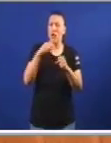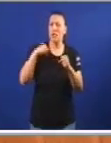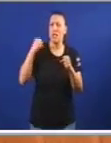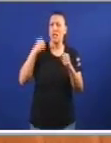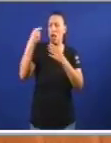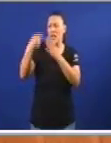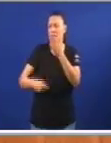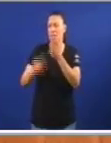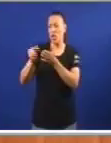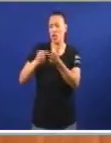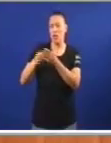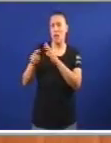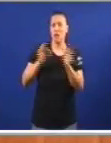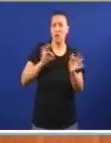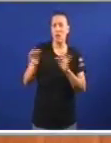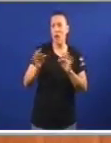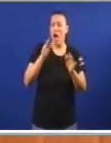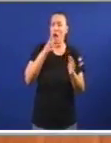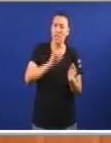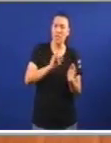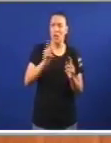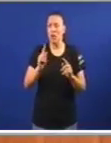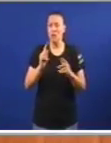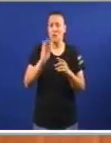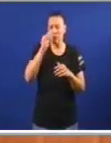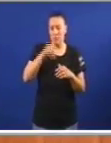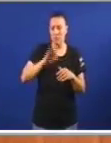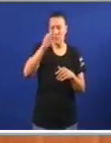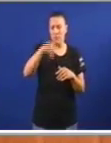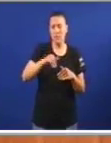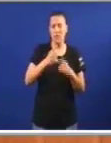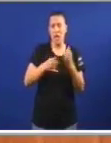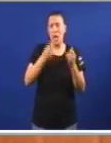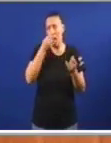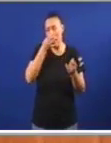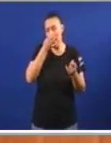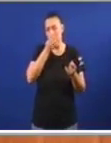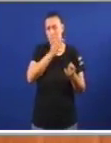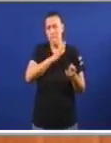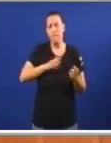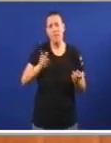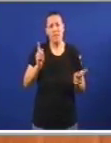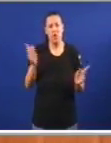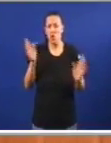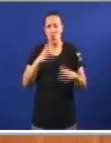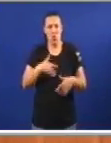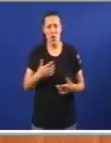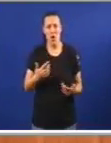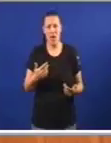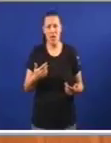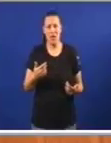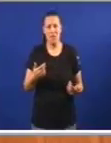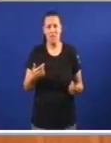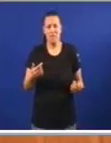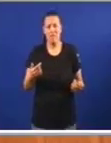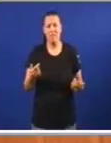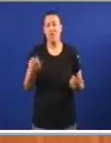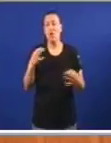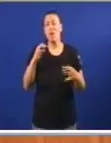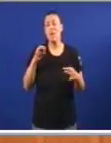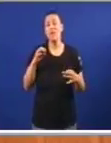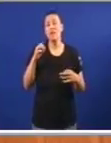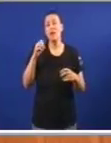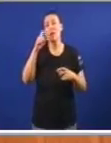de contratación. Contratacións que se fan sen previsión, de xeito máis que habitual,